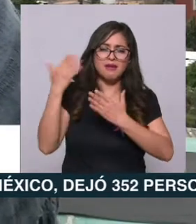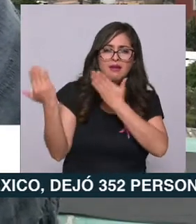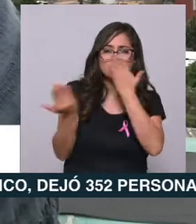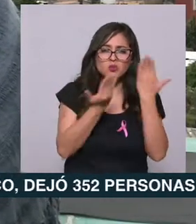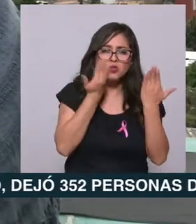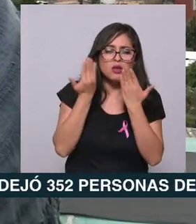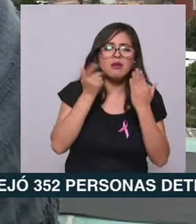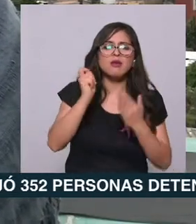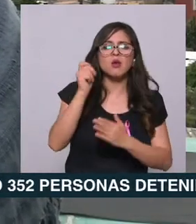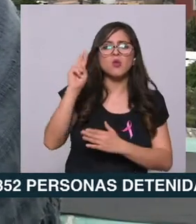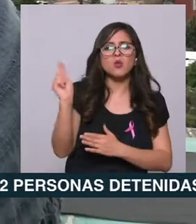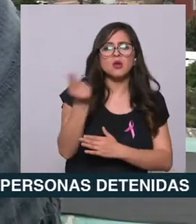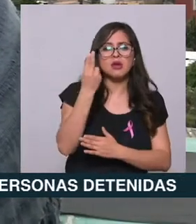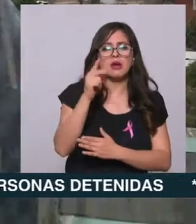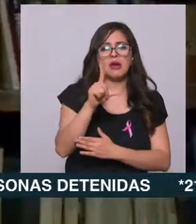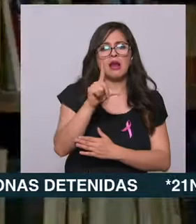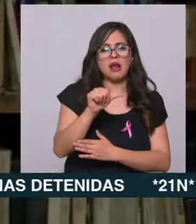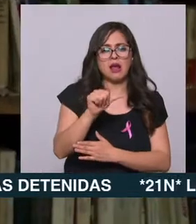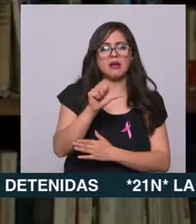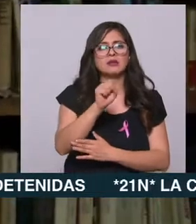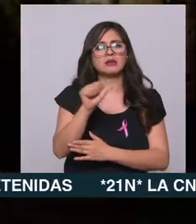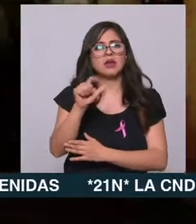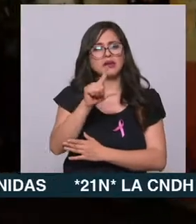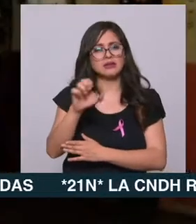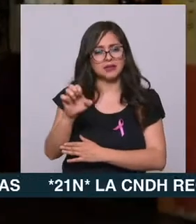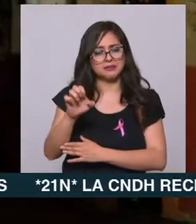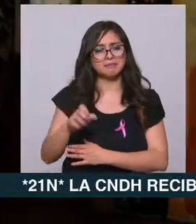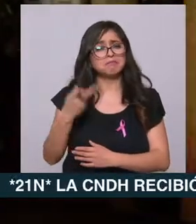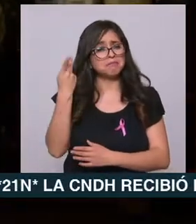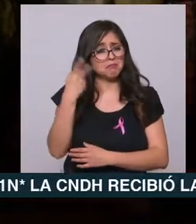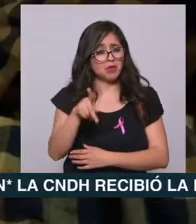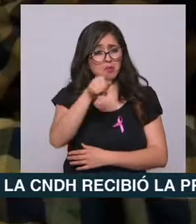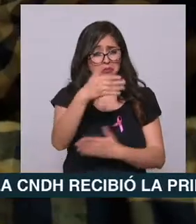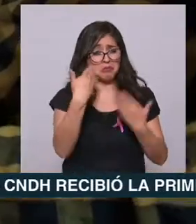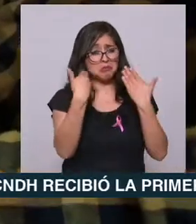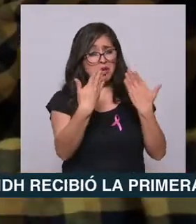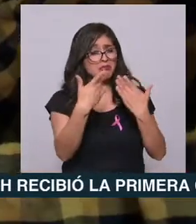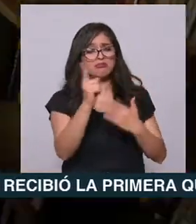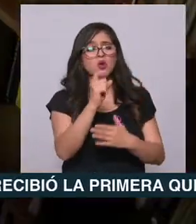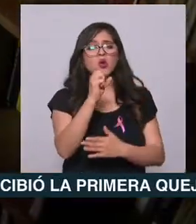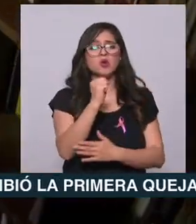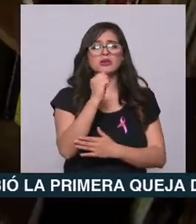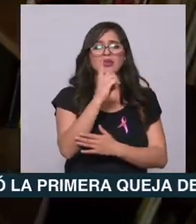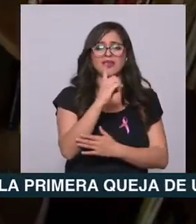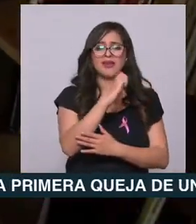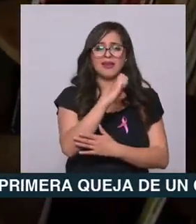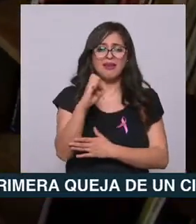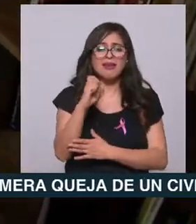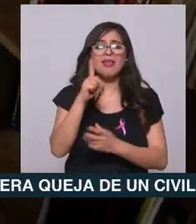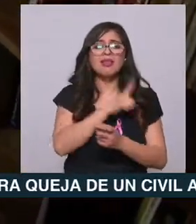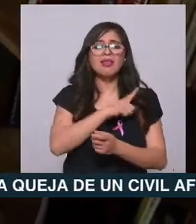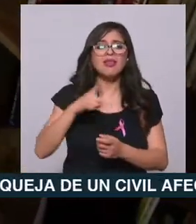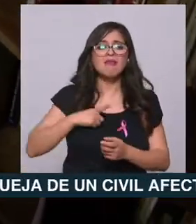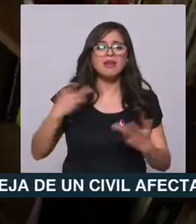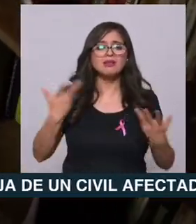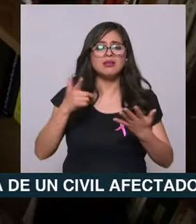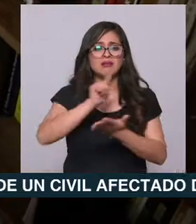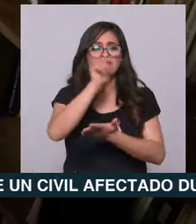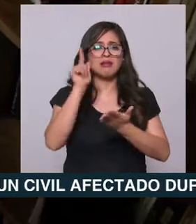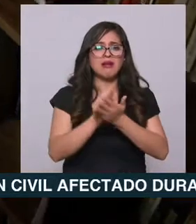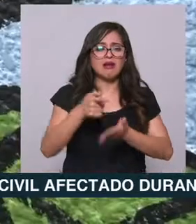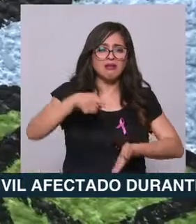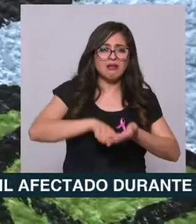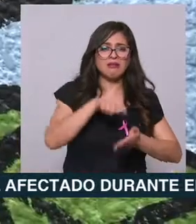la Universidad La Salle. Sin embargo, esto no es suficiente. La OCDE recomienda el desarrollo de políticas internas para atender